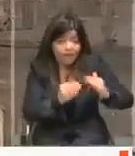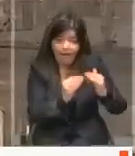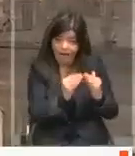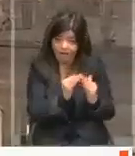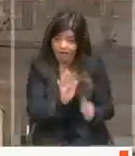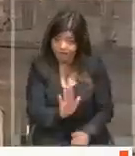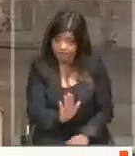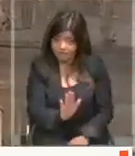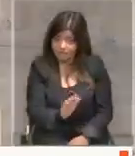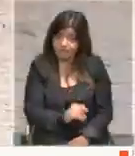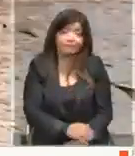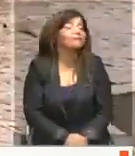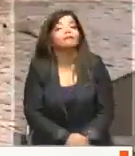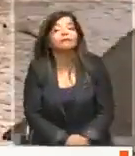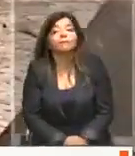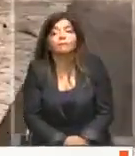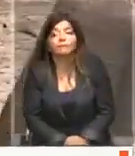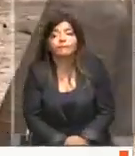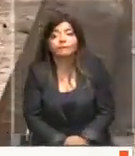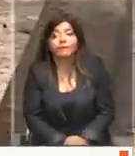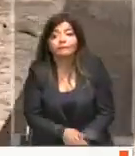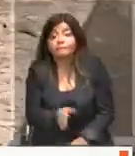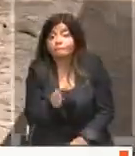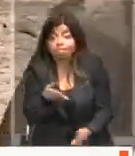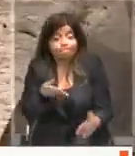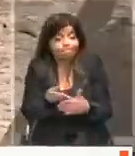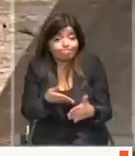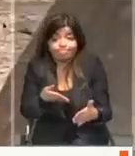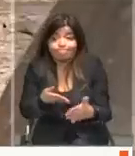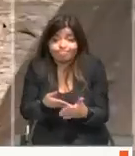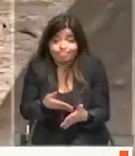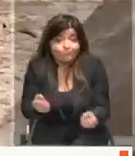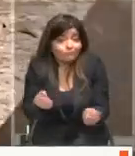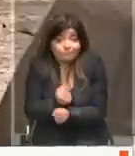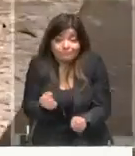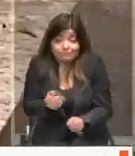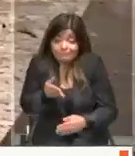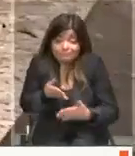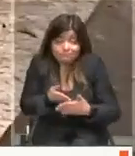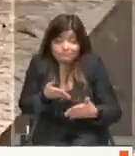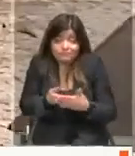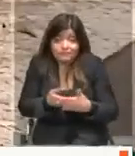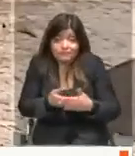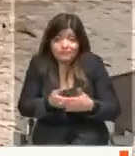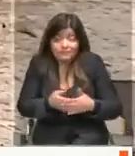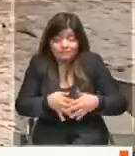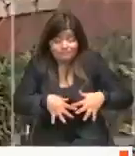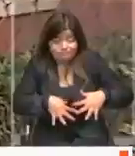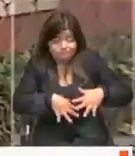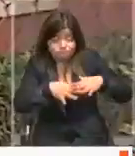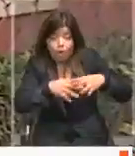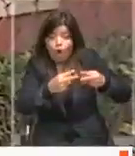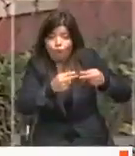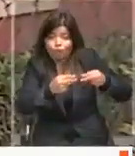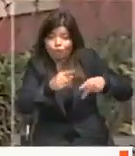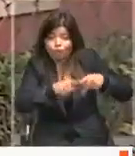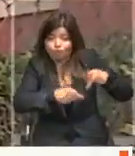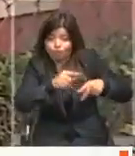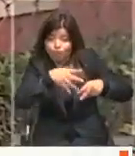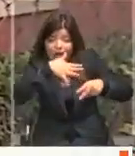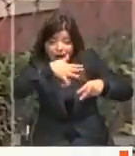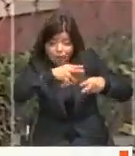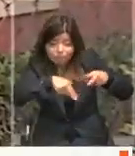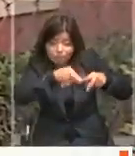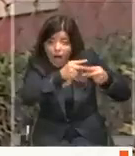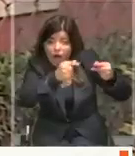casas. No había pasado, no sacamos nada con ir para allá porque el barro llega hasta acá arriba. El barro llega